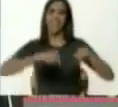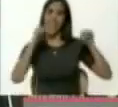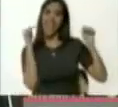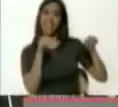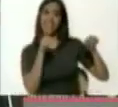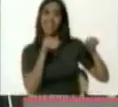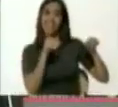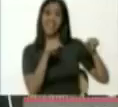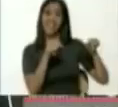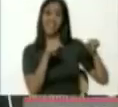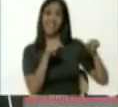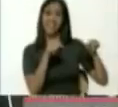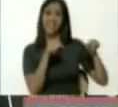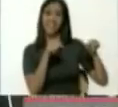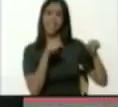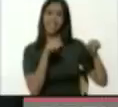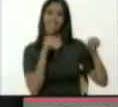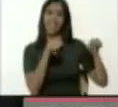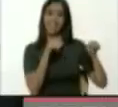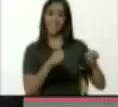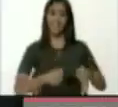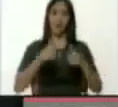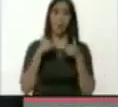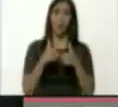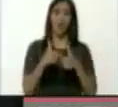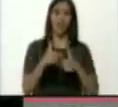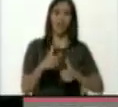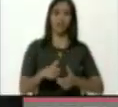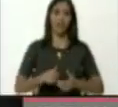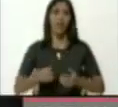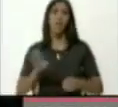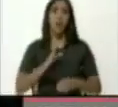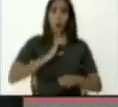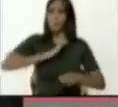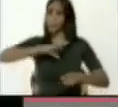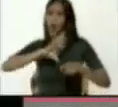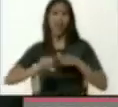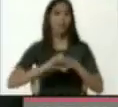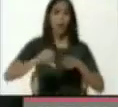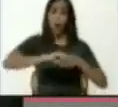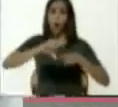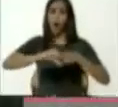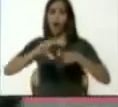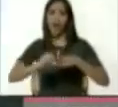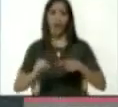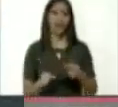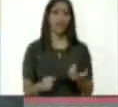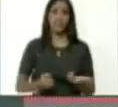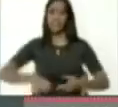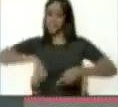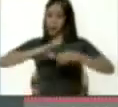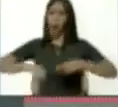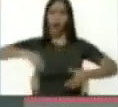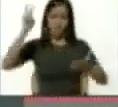Este. Que se la juega. Soy el propio jalabola, quejado en